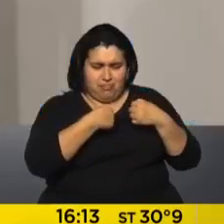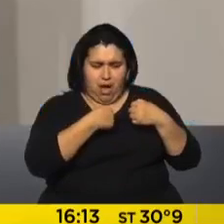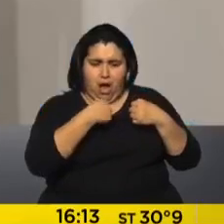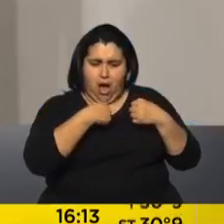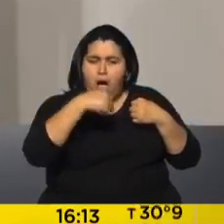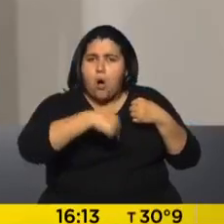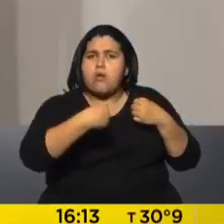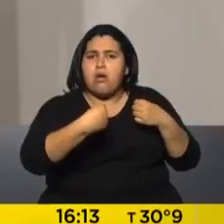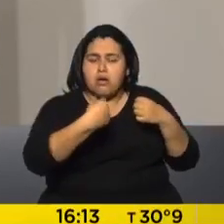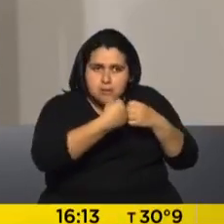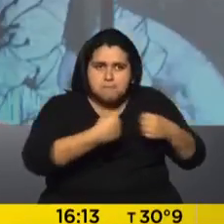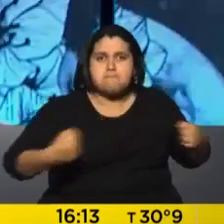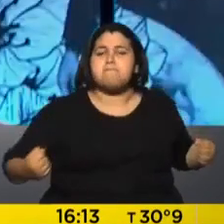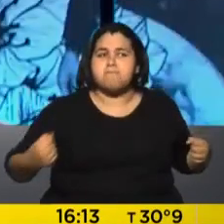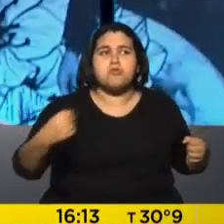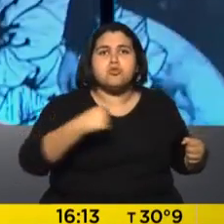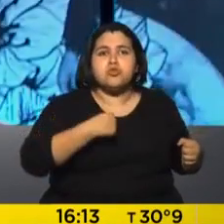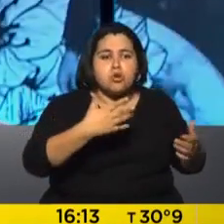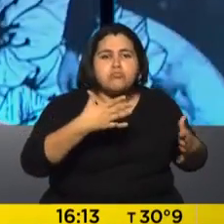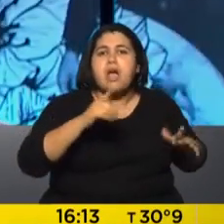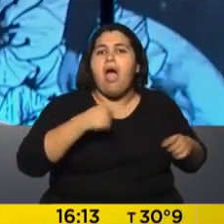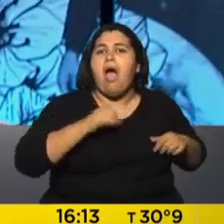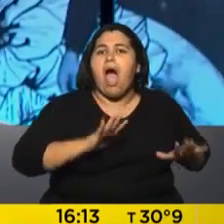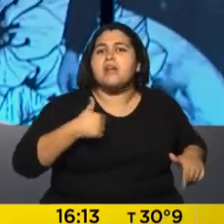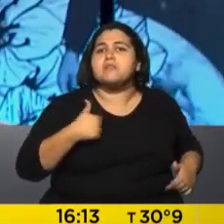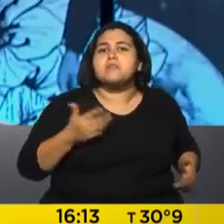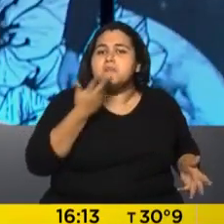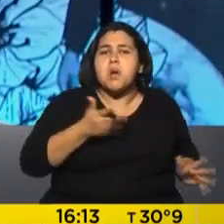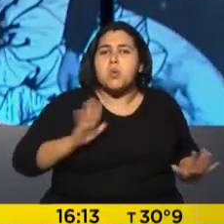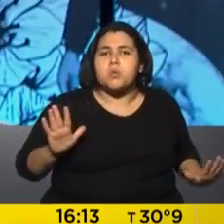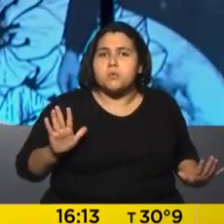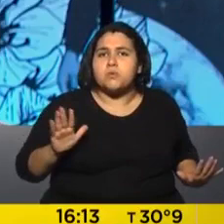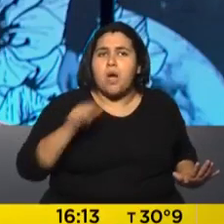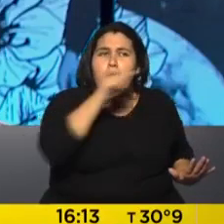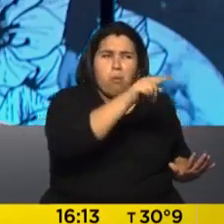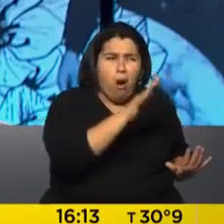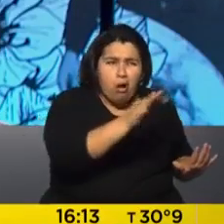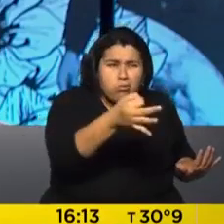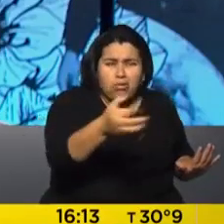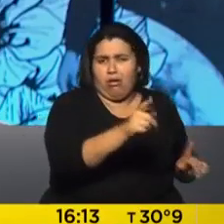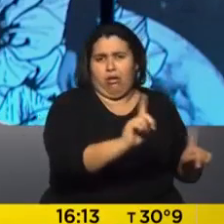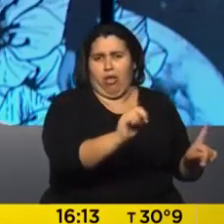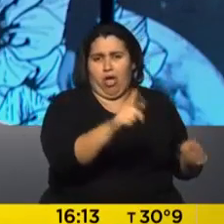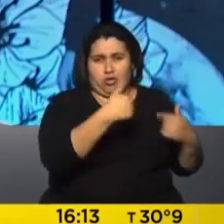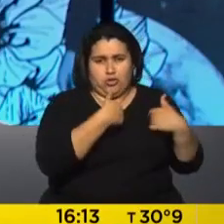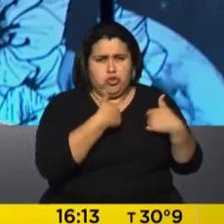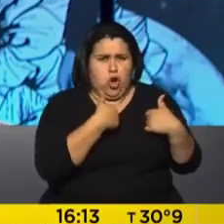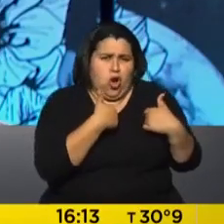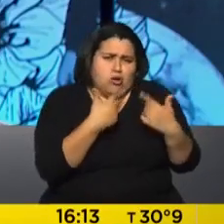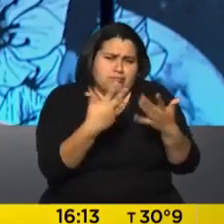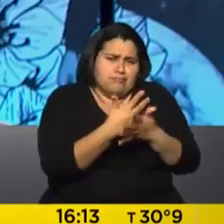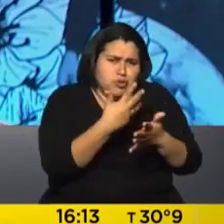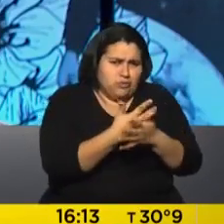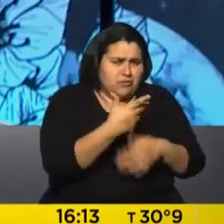yo. Y yo quiero ser esto. Y no es así como vos decís. No, me costó mucho tiempo. Llevo